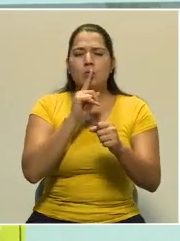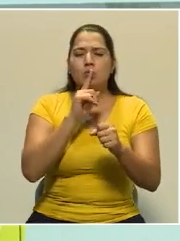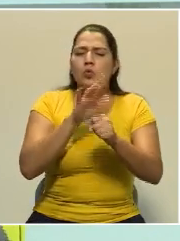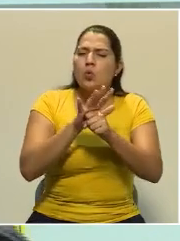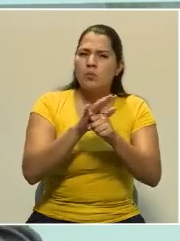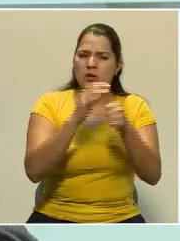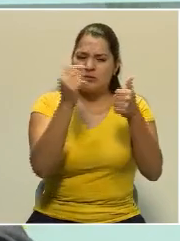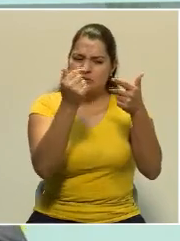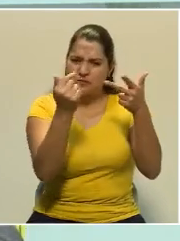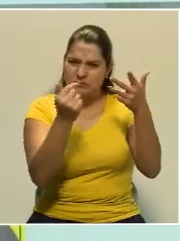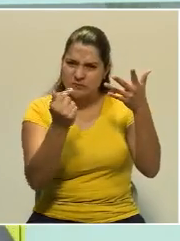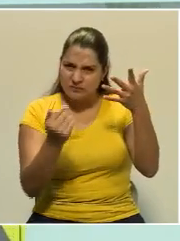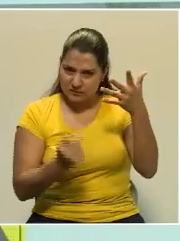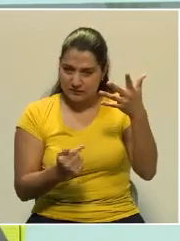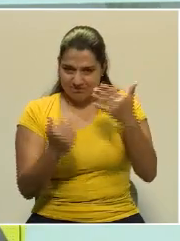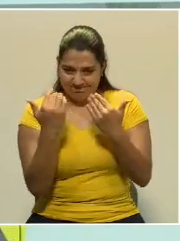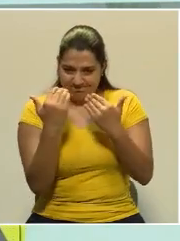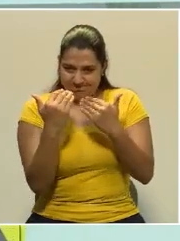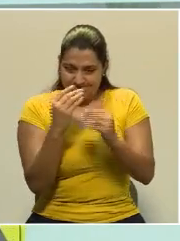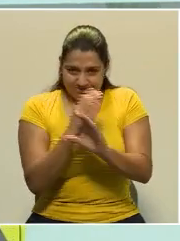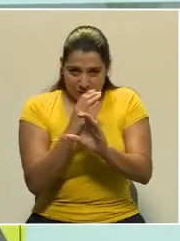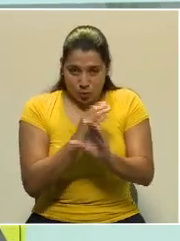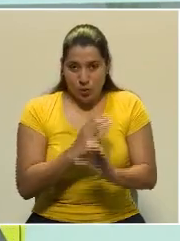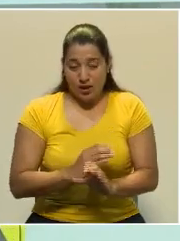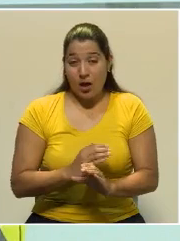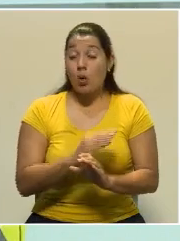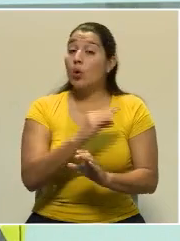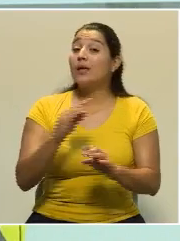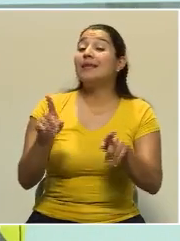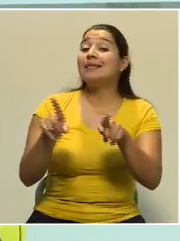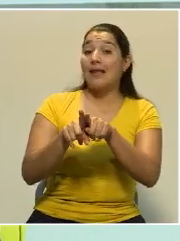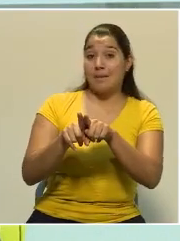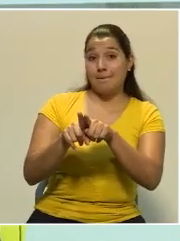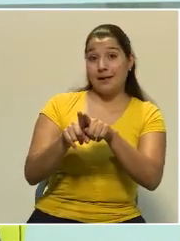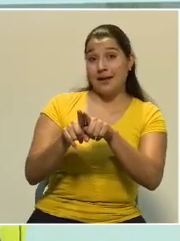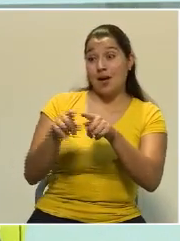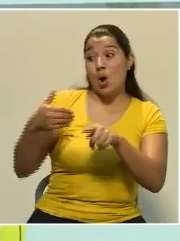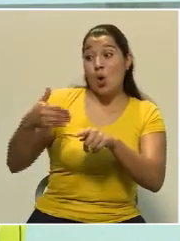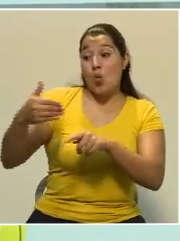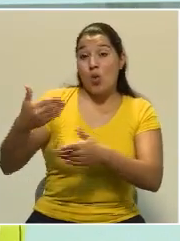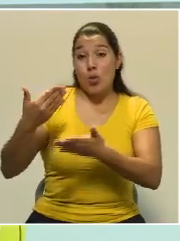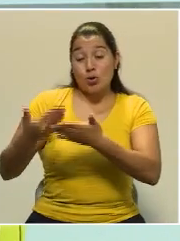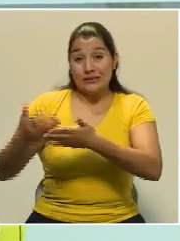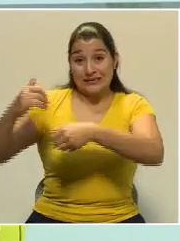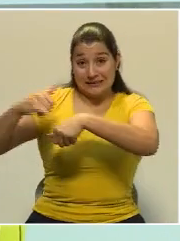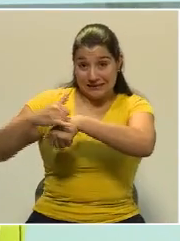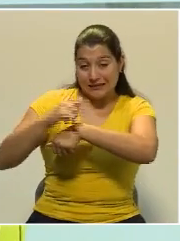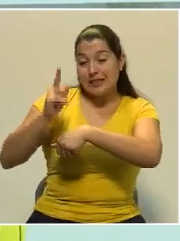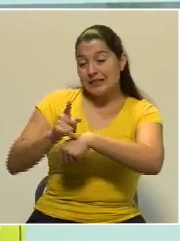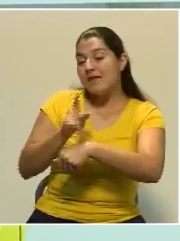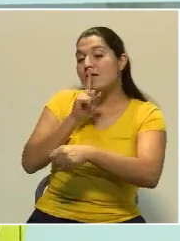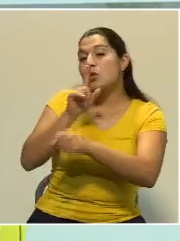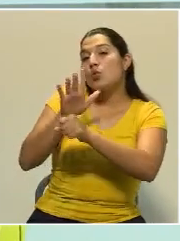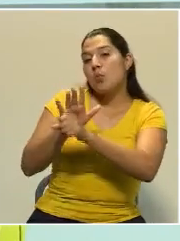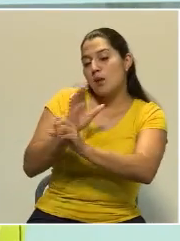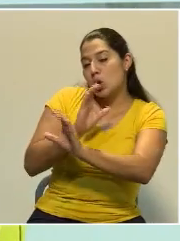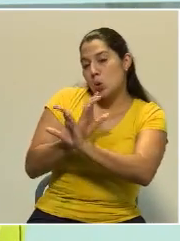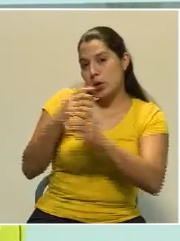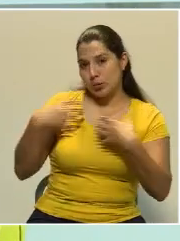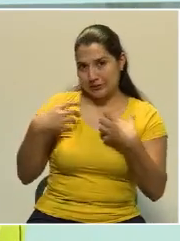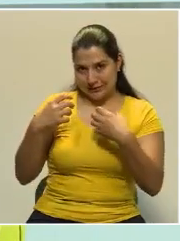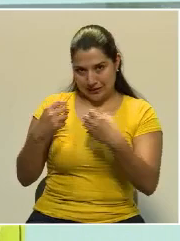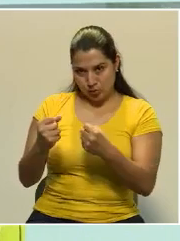viajeros y además también las medidas sanitarias que se tienen que cumplir en la terminal aérea, esto según el protocolo que ha establecido